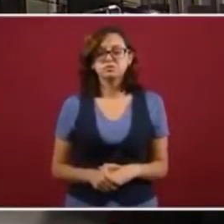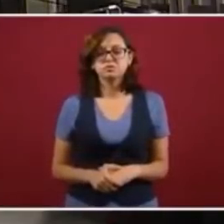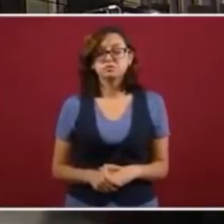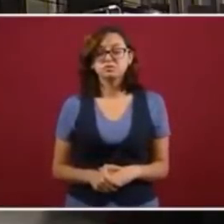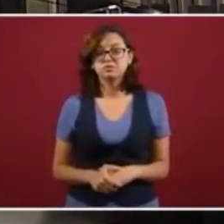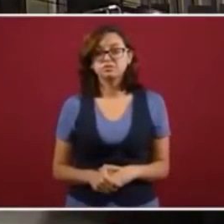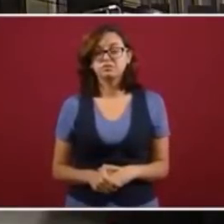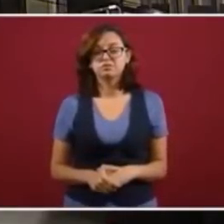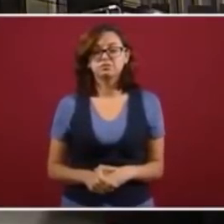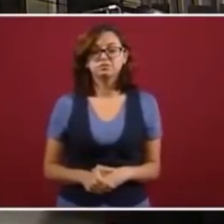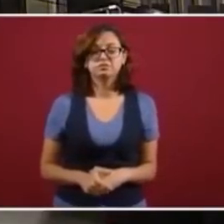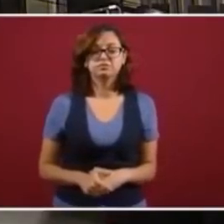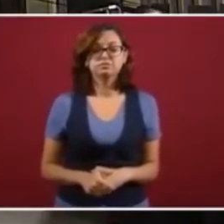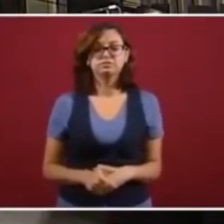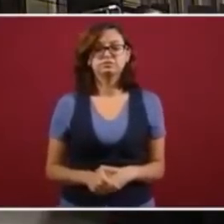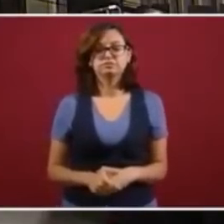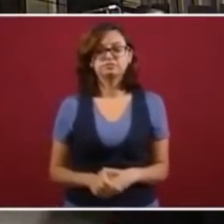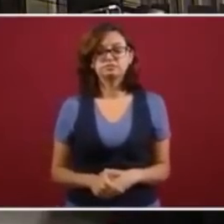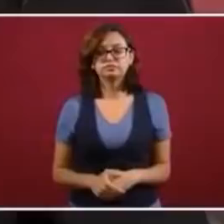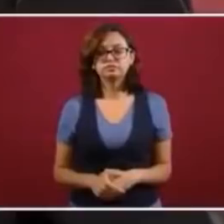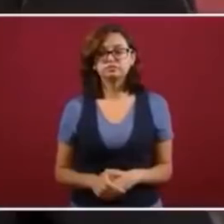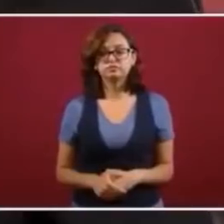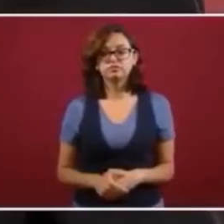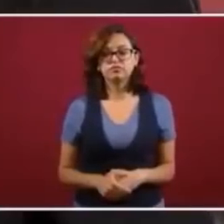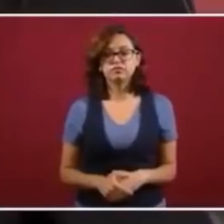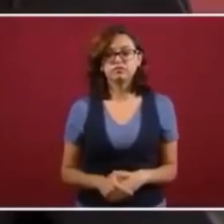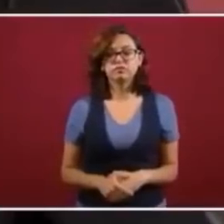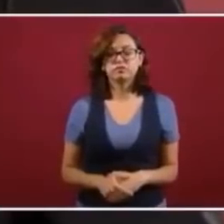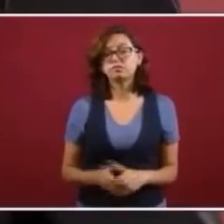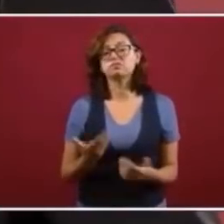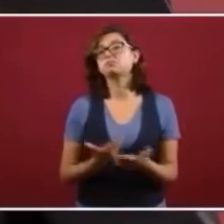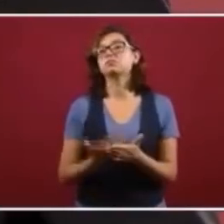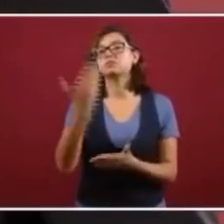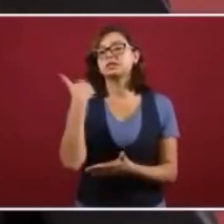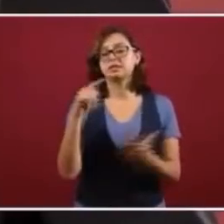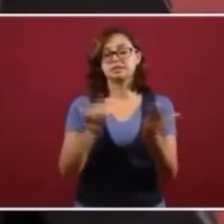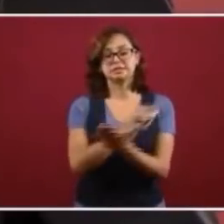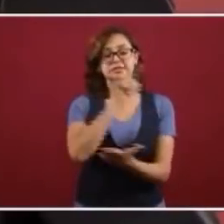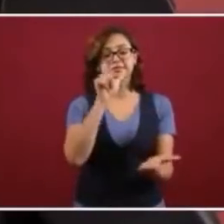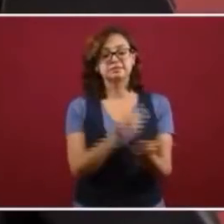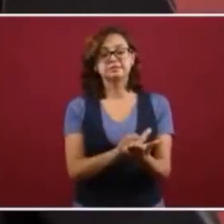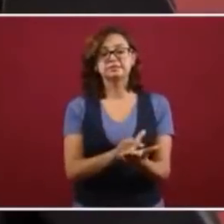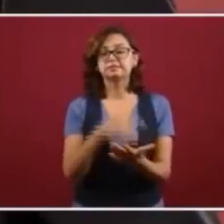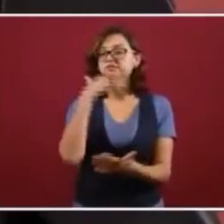que no estaba considerado delito grave la corrupción.